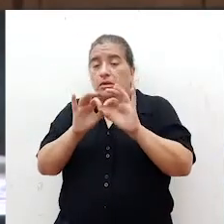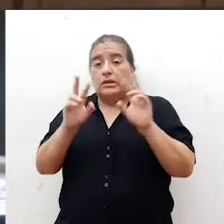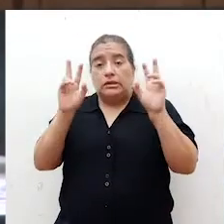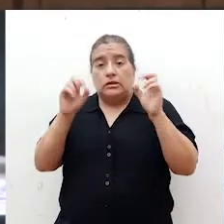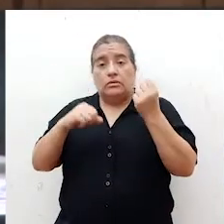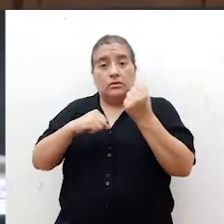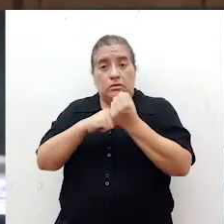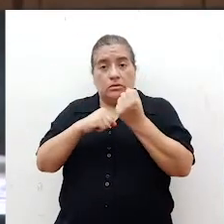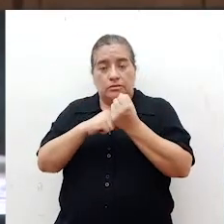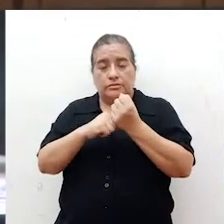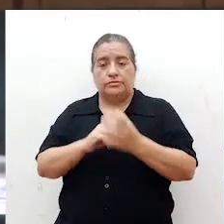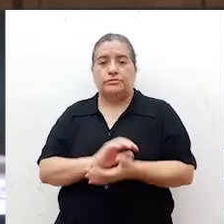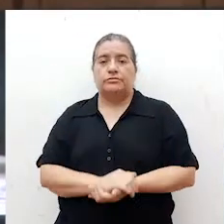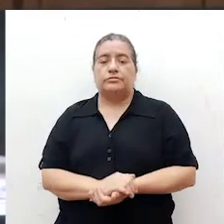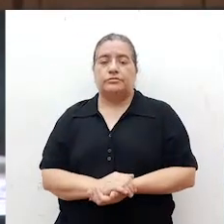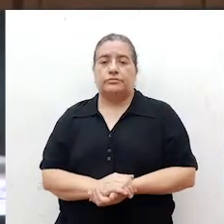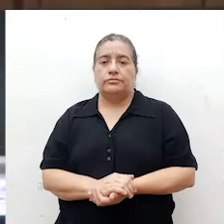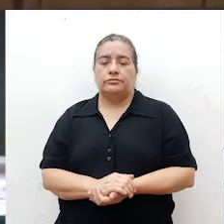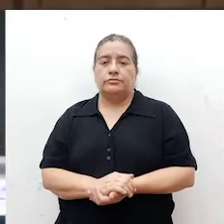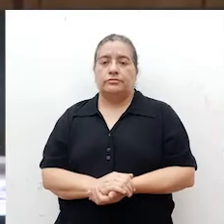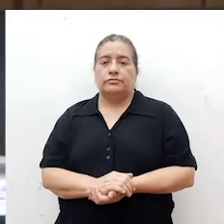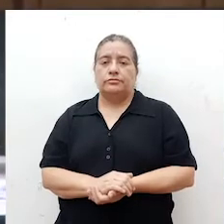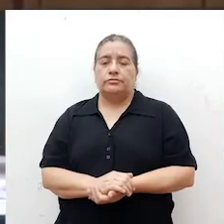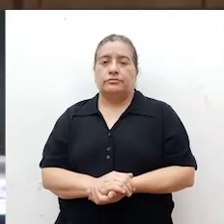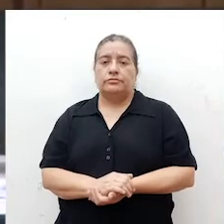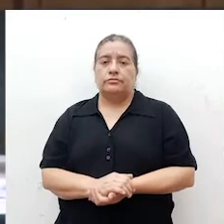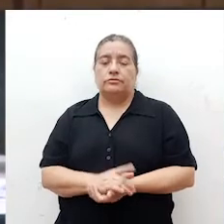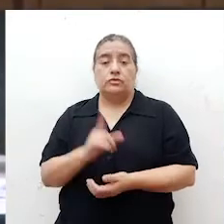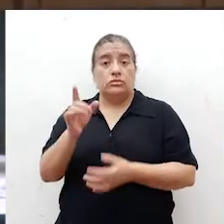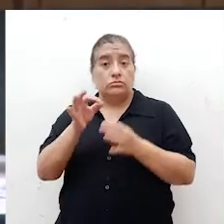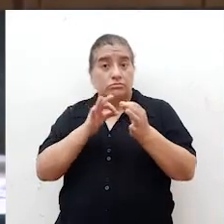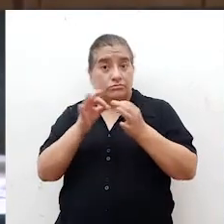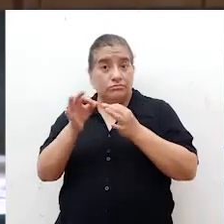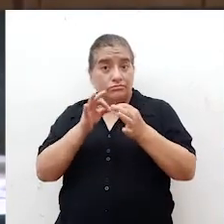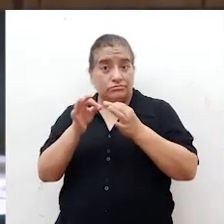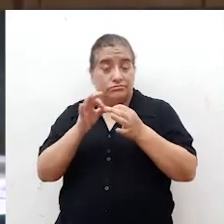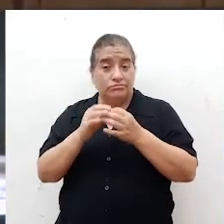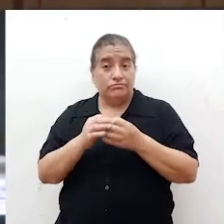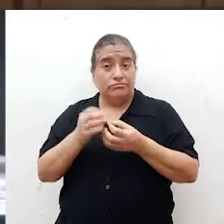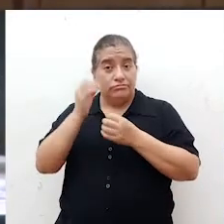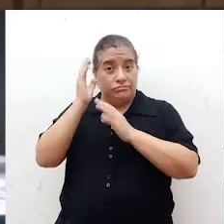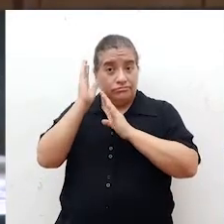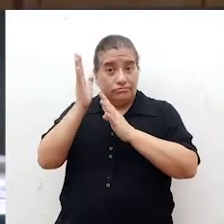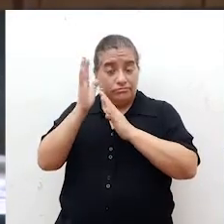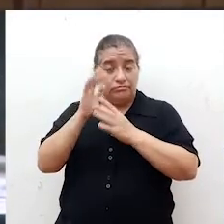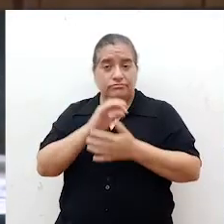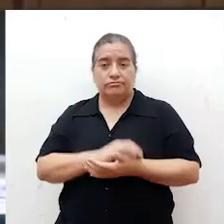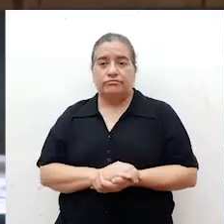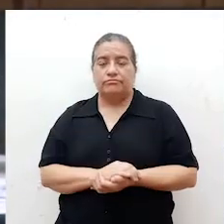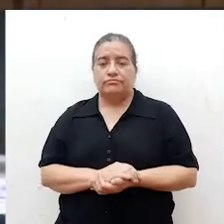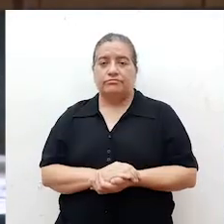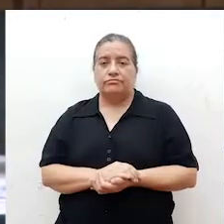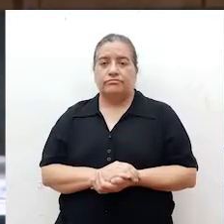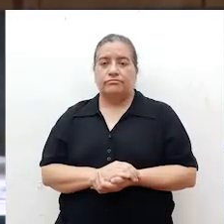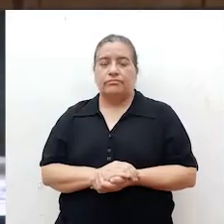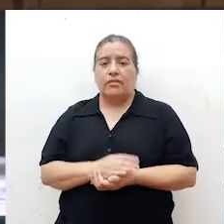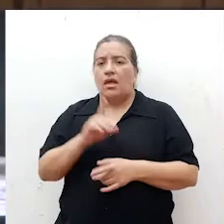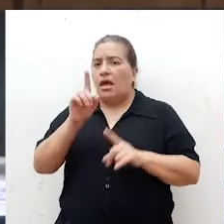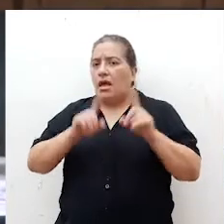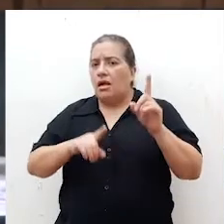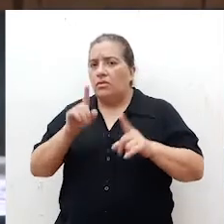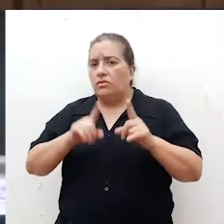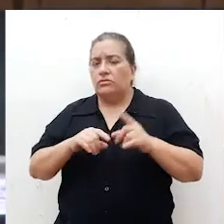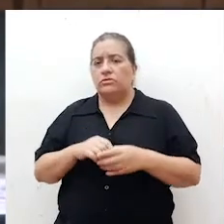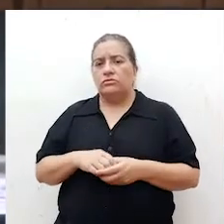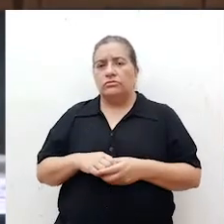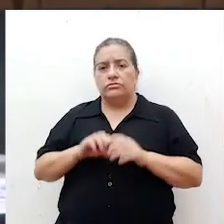o de una resolución judicial o de una resolución administrativa, pero tienen que ser respondidas porque hay una norma que es nuestra